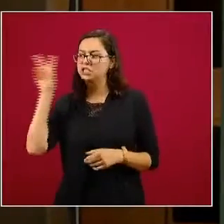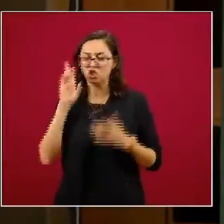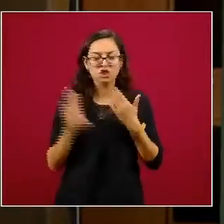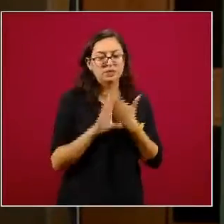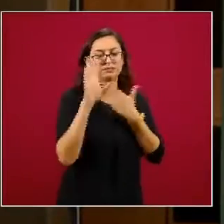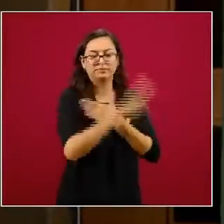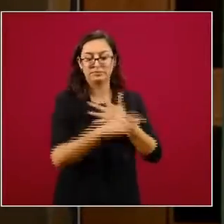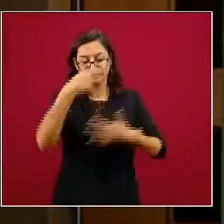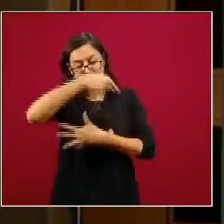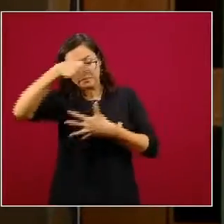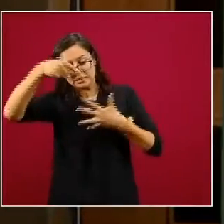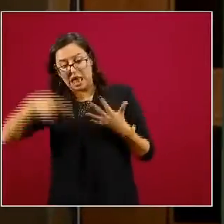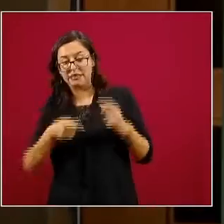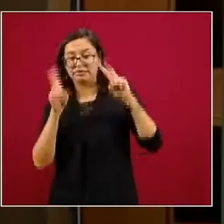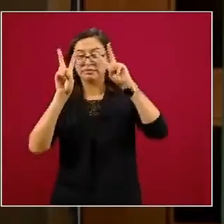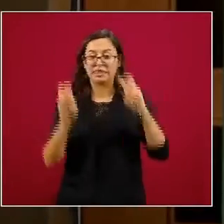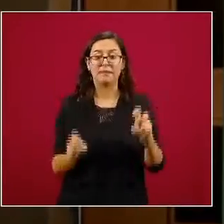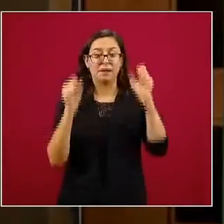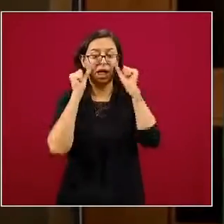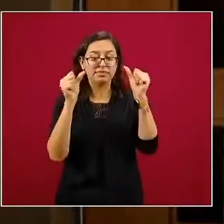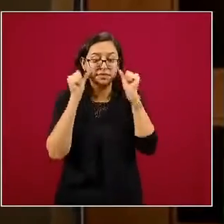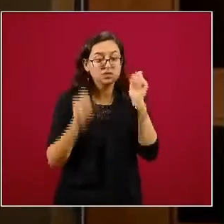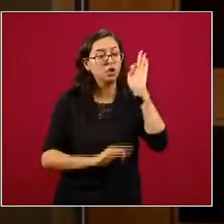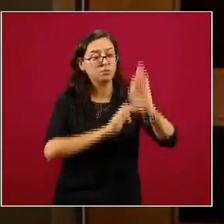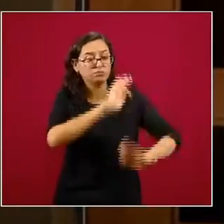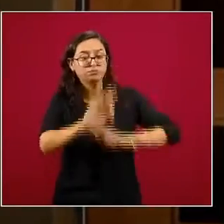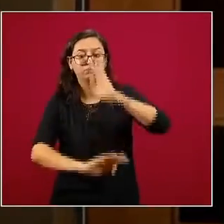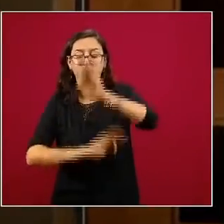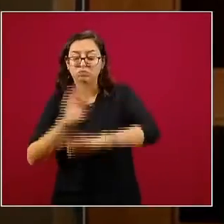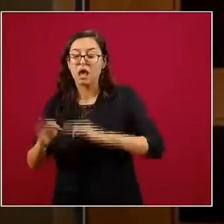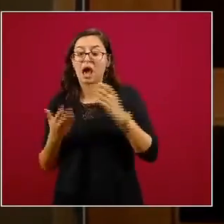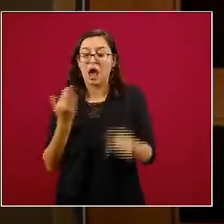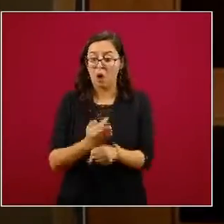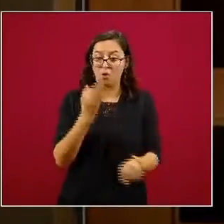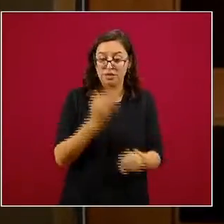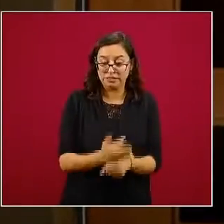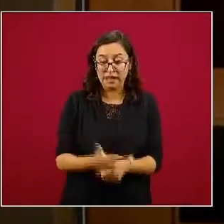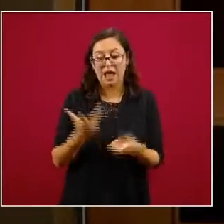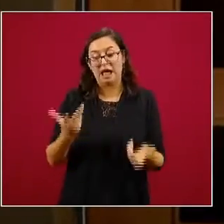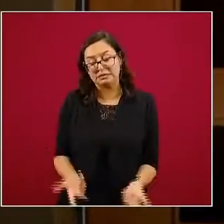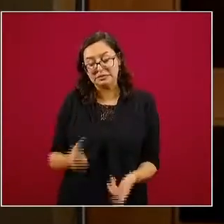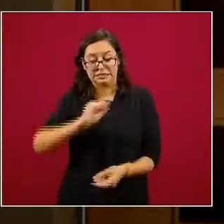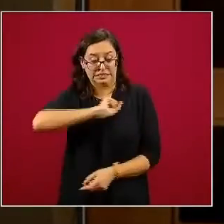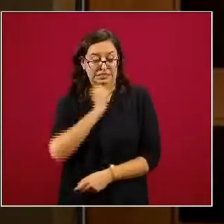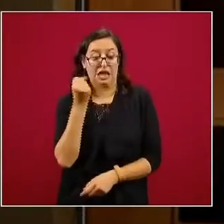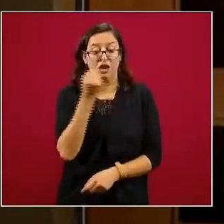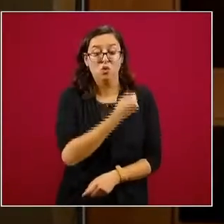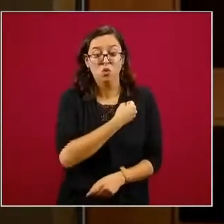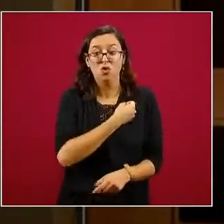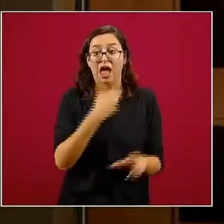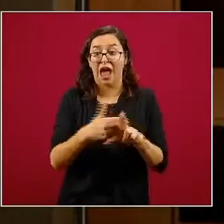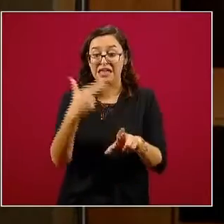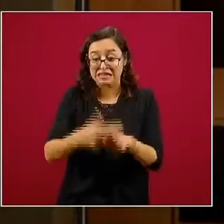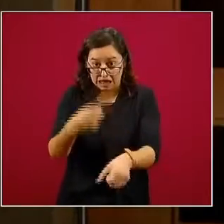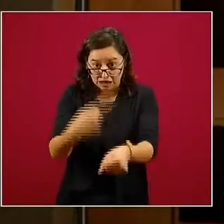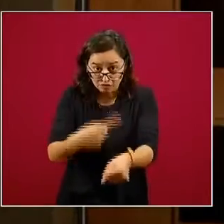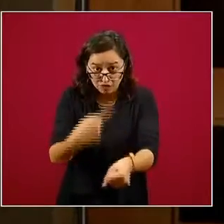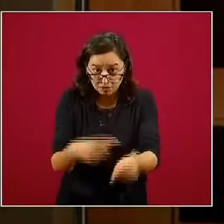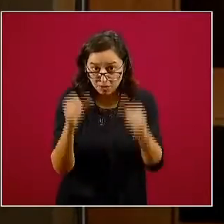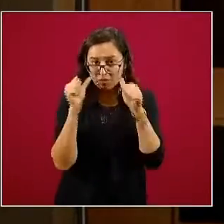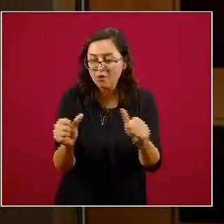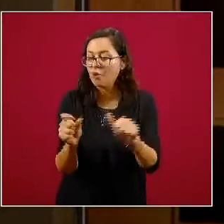ordinario, para la atención del coronavirus. En todos y cada uno de los 7 hospitales se habilitaron 2 módulos, son